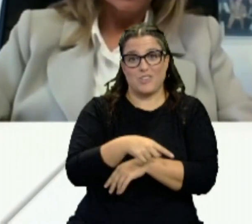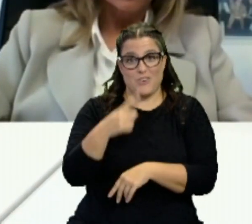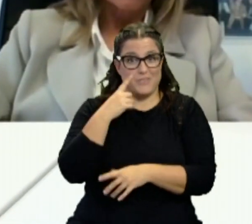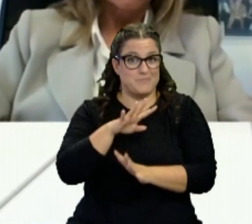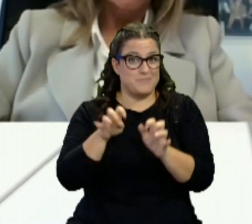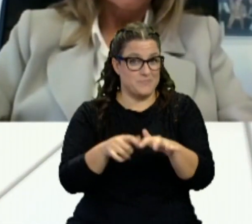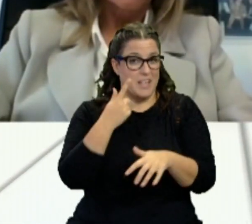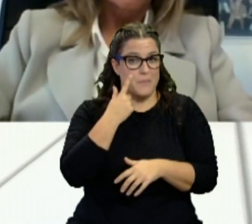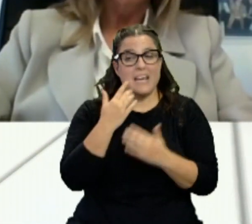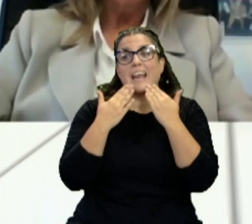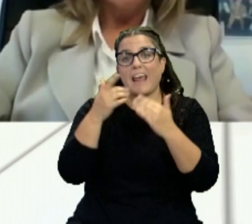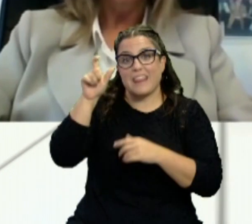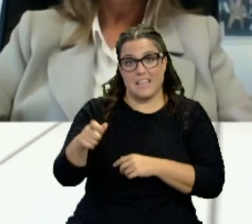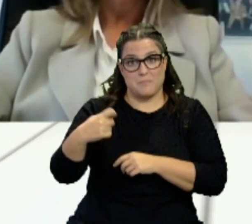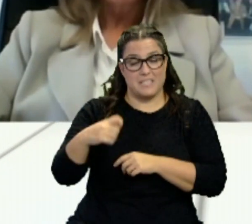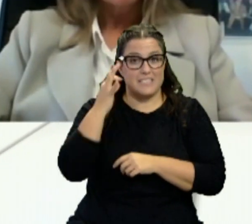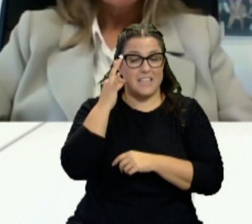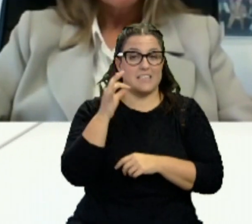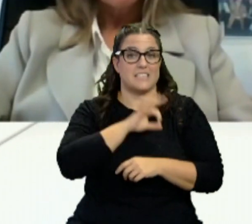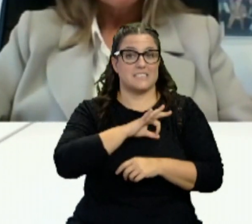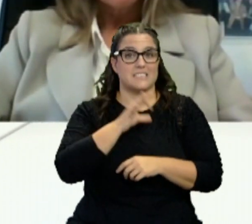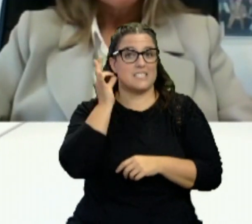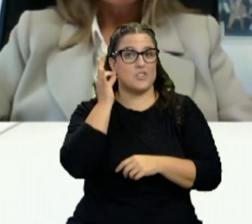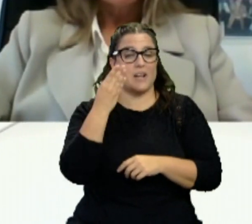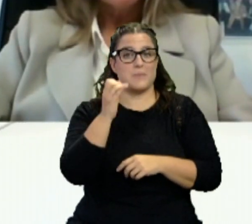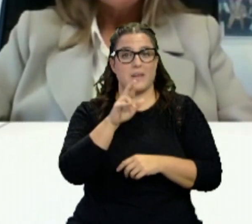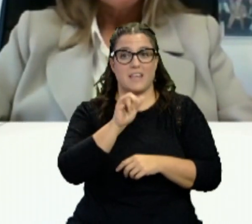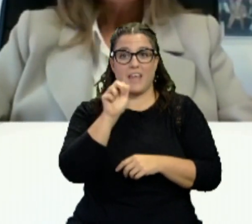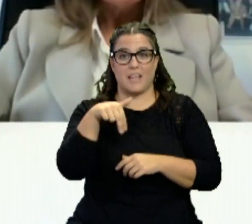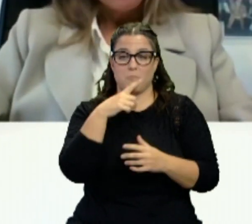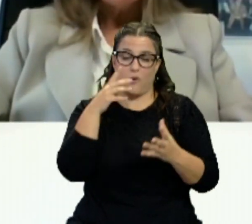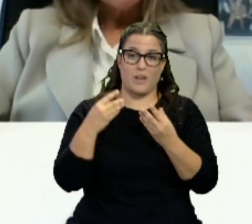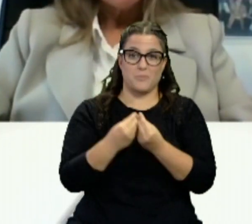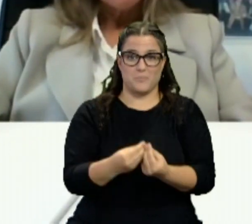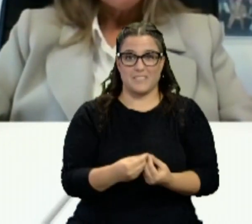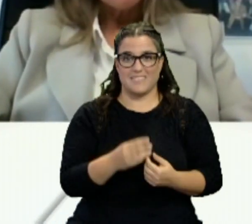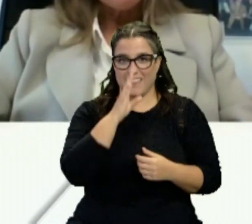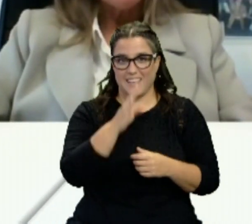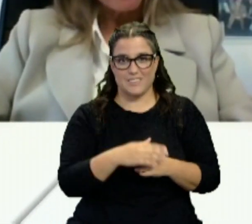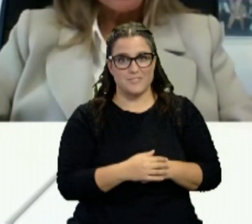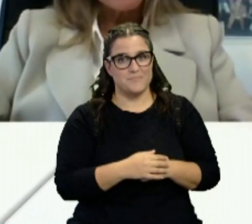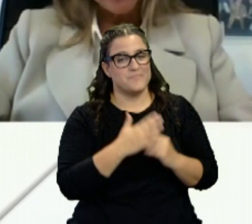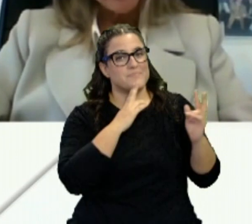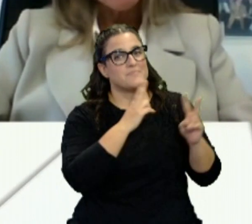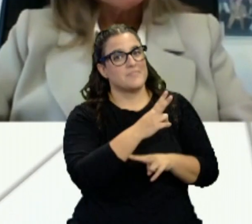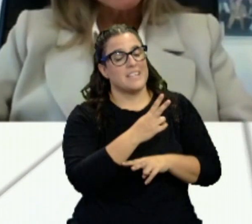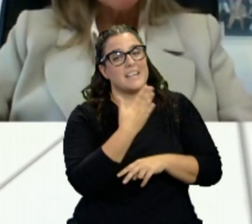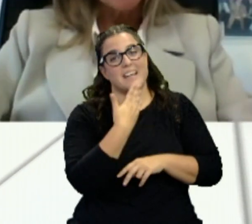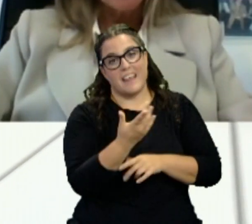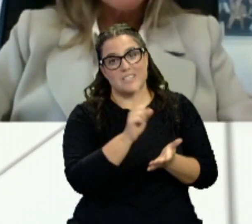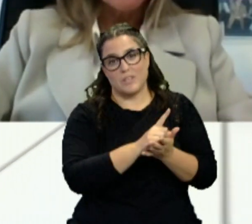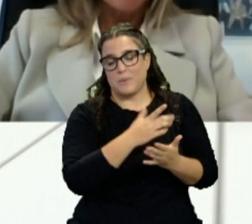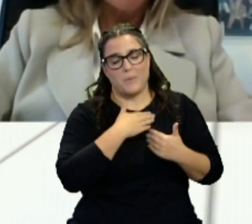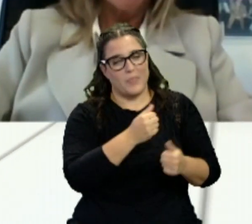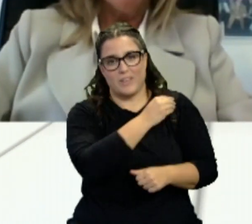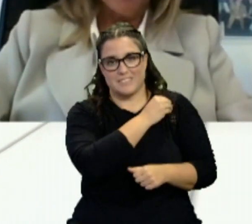de la Asociación de Hostelería de Navarra, Ana Beriain, por habernos acompañado en directo. Muy bien, gracias de nuevo y hasta cuando